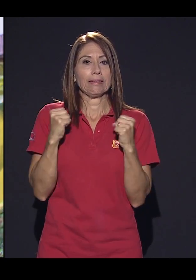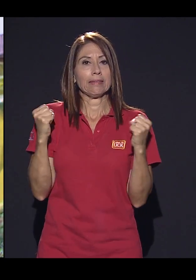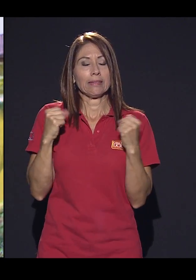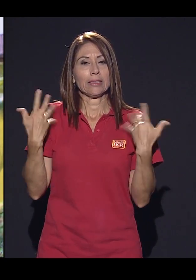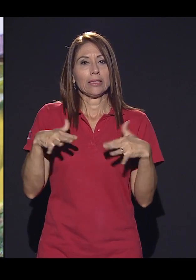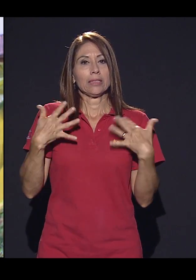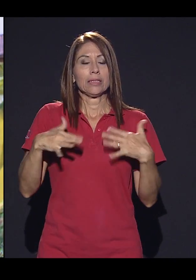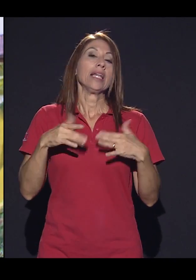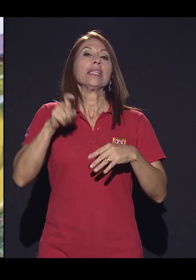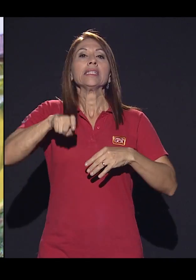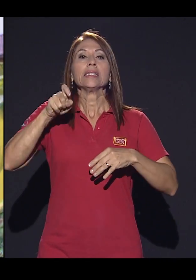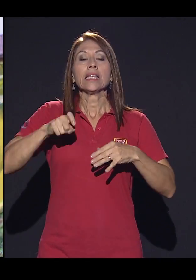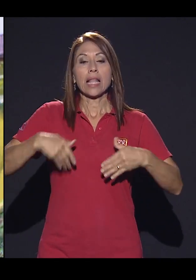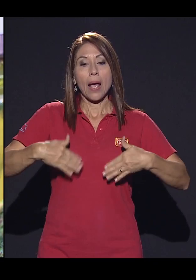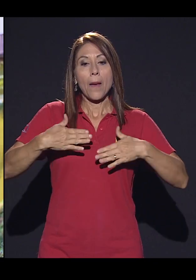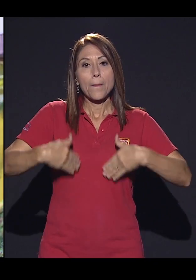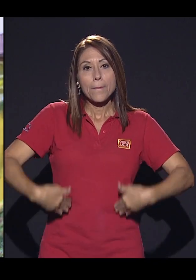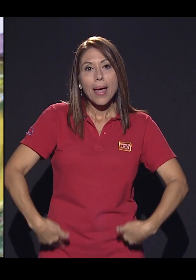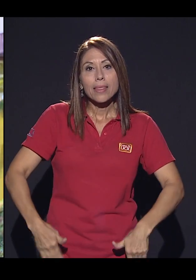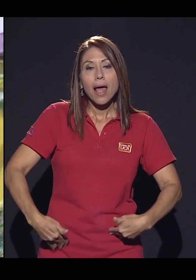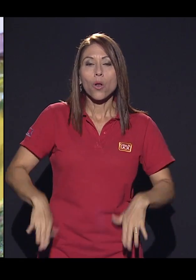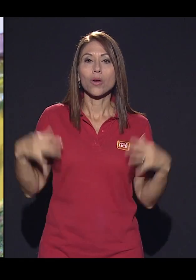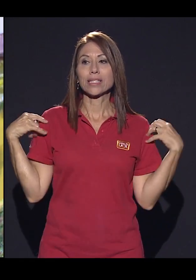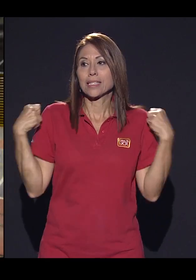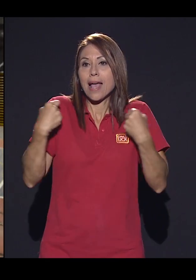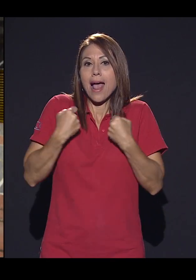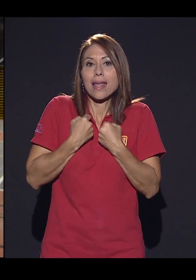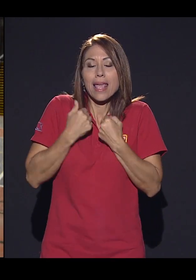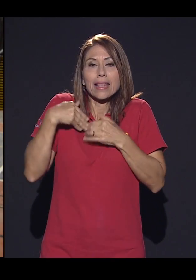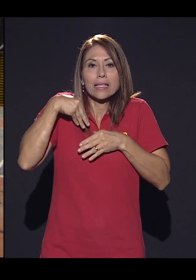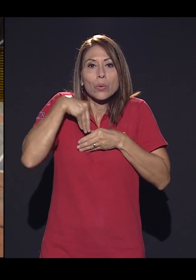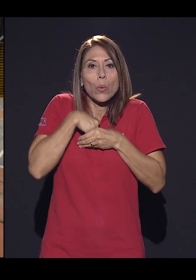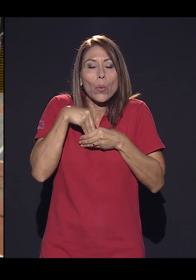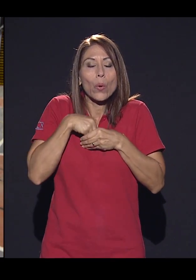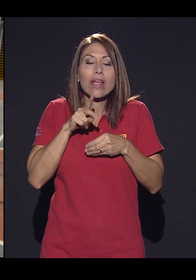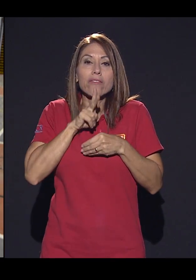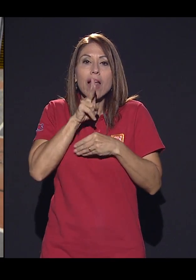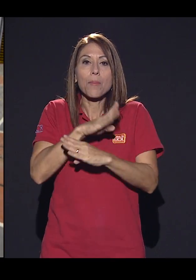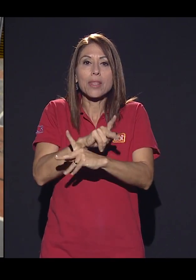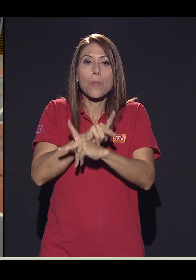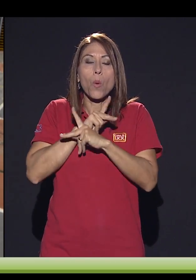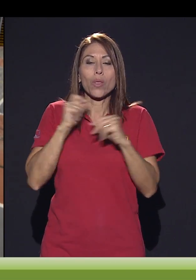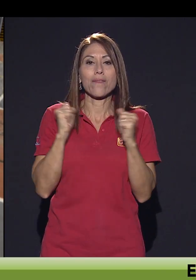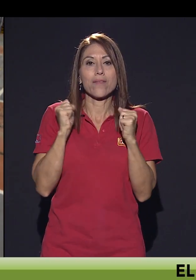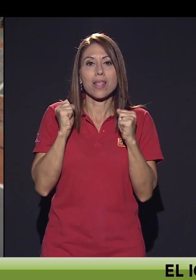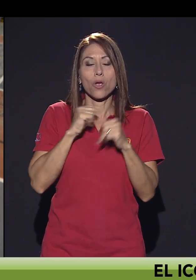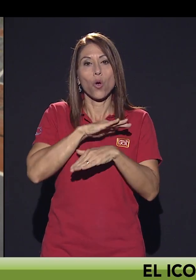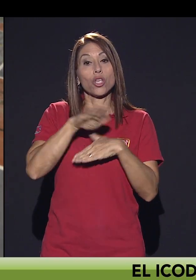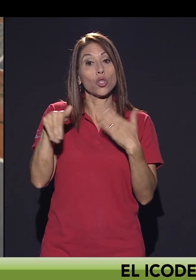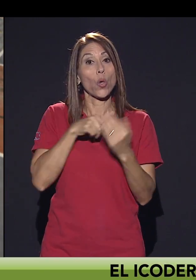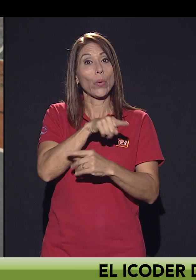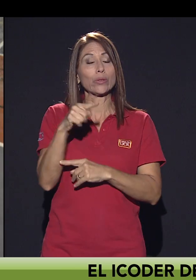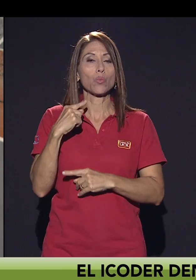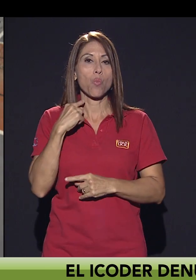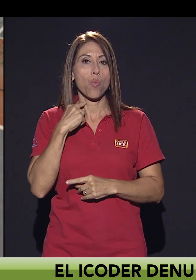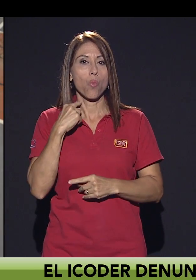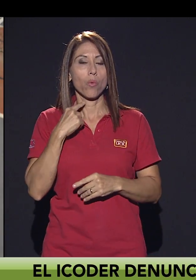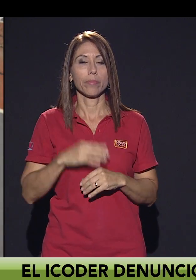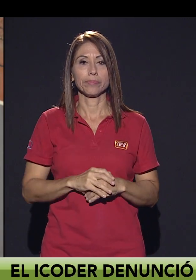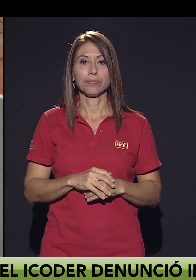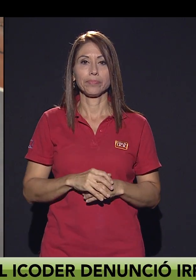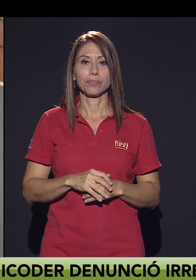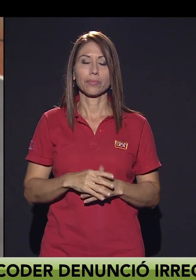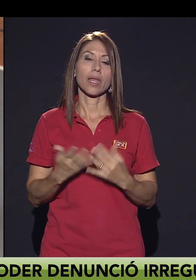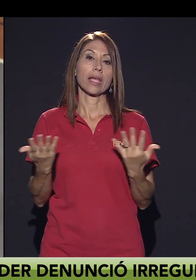necesitan pantalones, chaquetas, buzos que realmente los protejan del frío y todas esas indumentarias son muy caras. y de